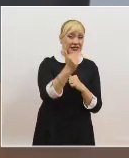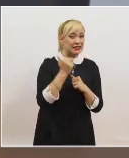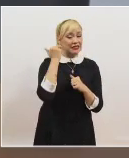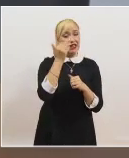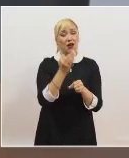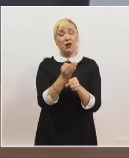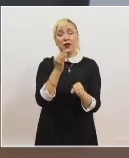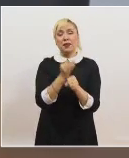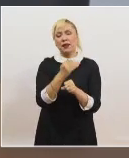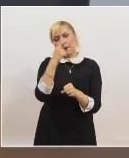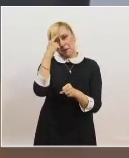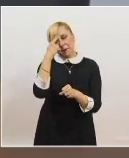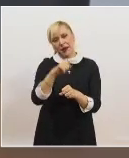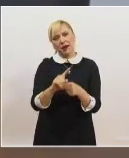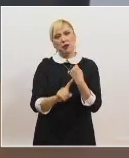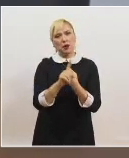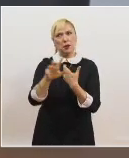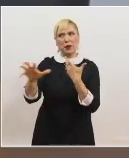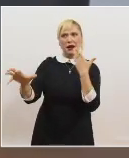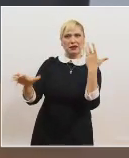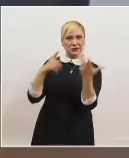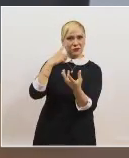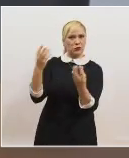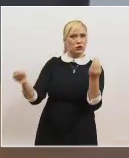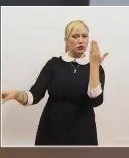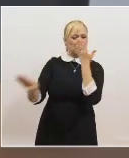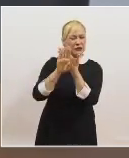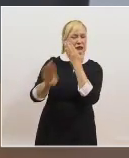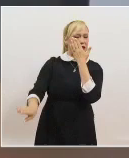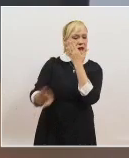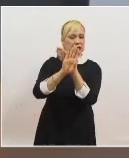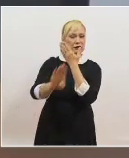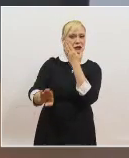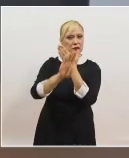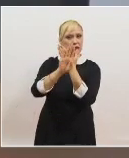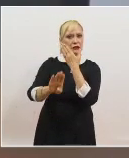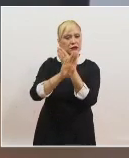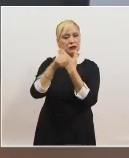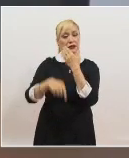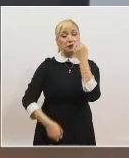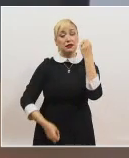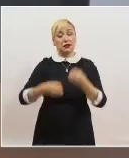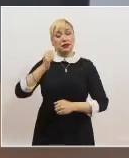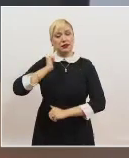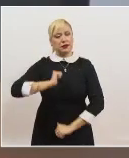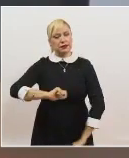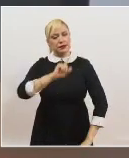estos momentos álgidos como consecuencia de los embates a los cuales está siendo